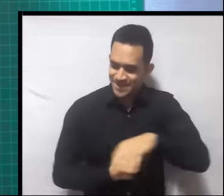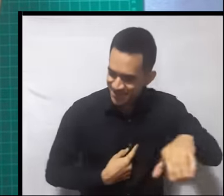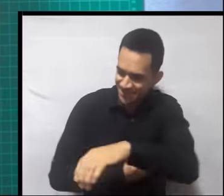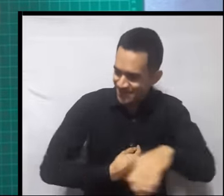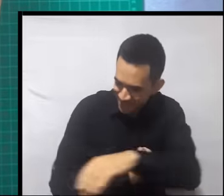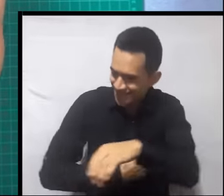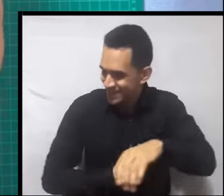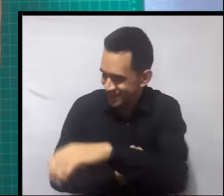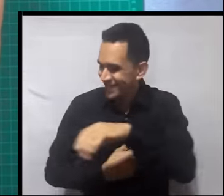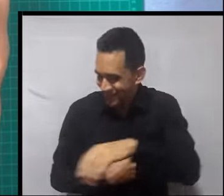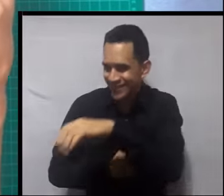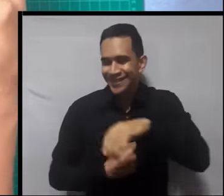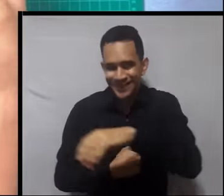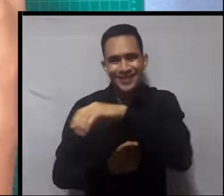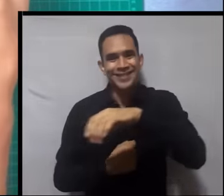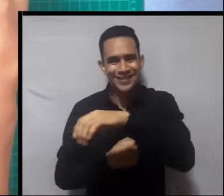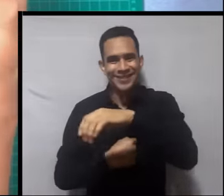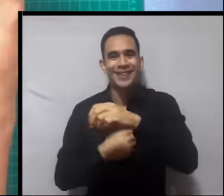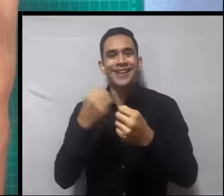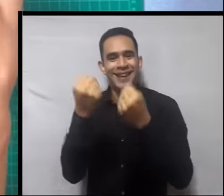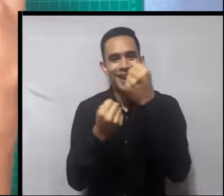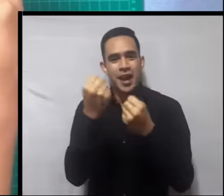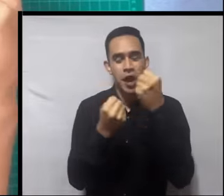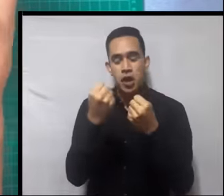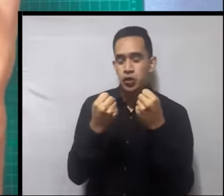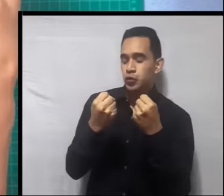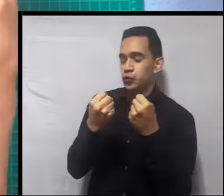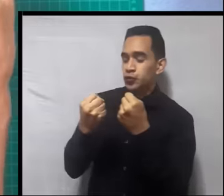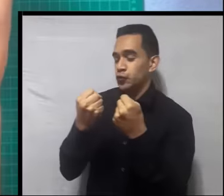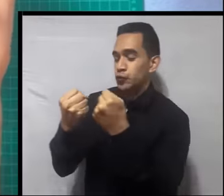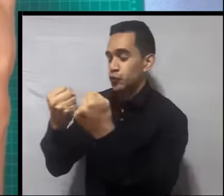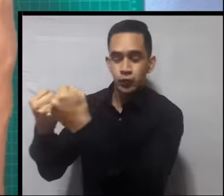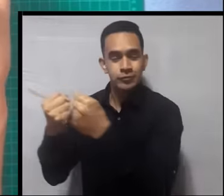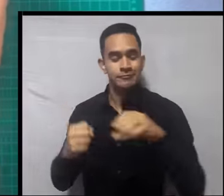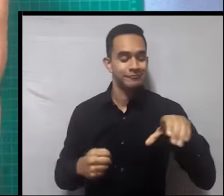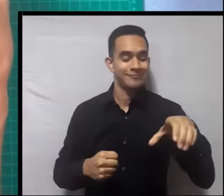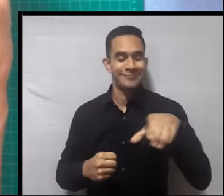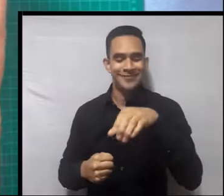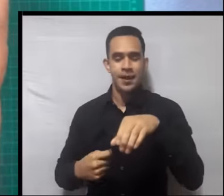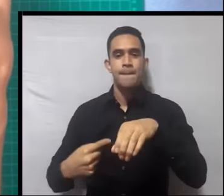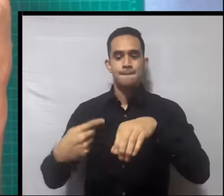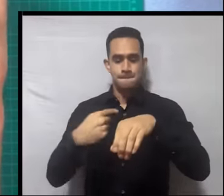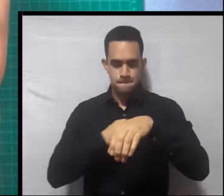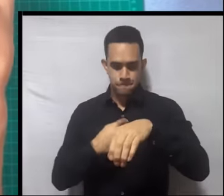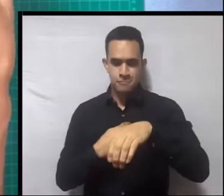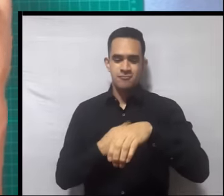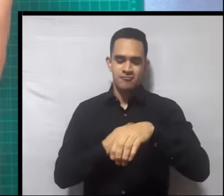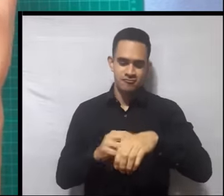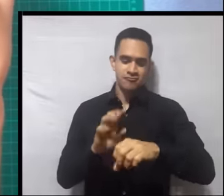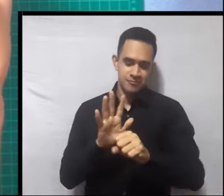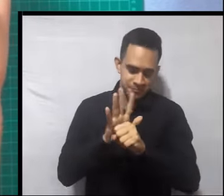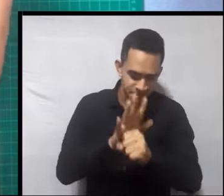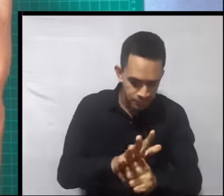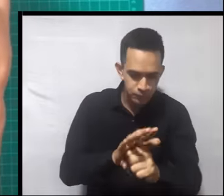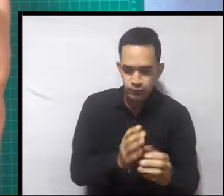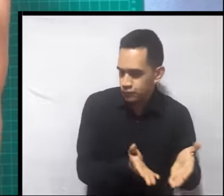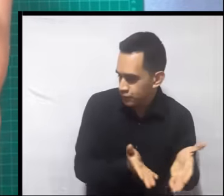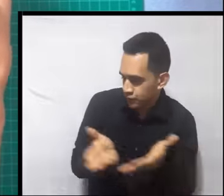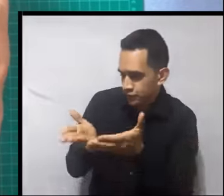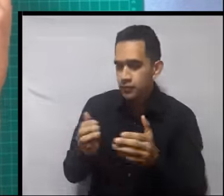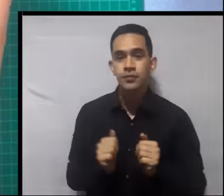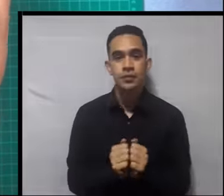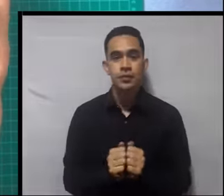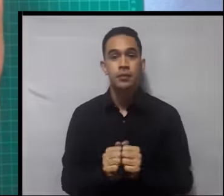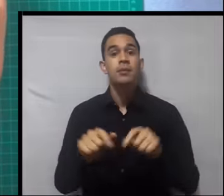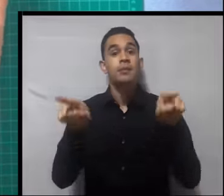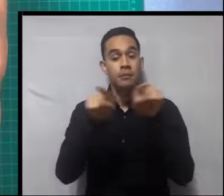fuerza sobre el carrito y lo empujo, el carrito avanzará, pero la energía potencial soy yo. También puede haber